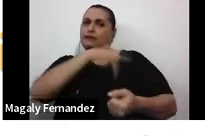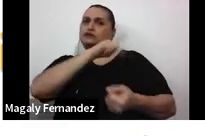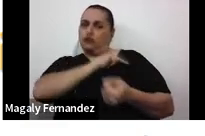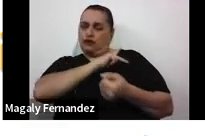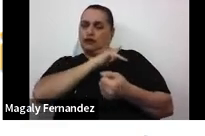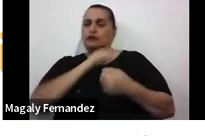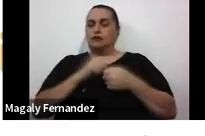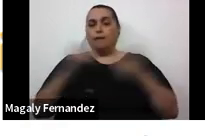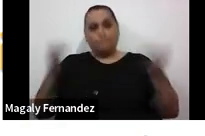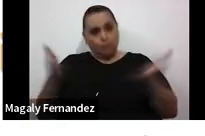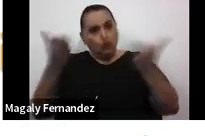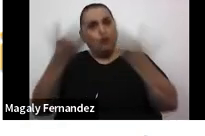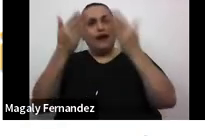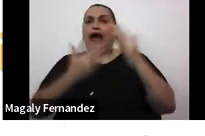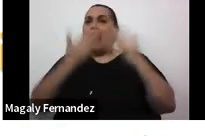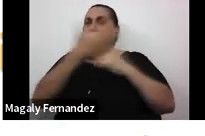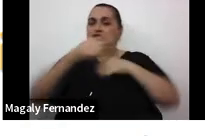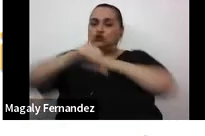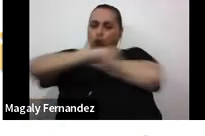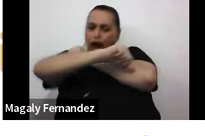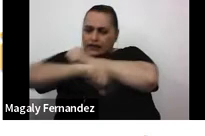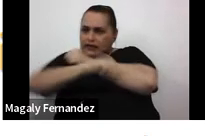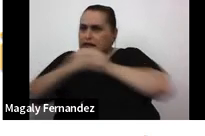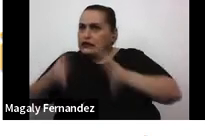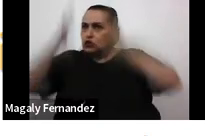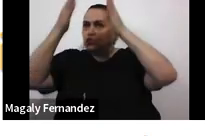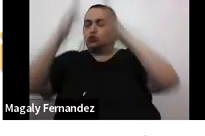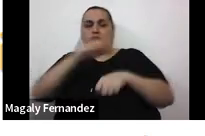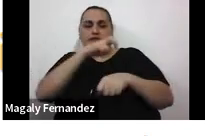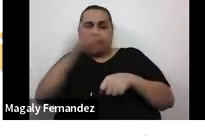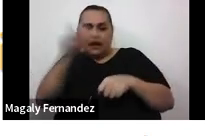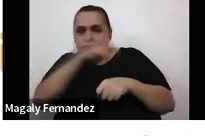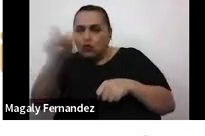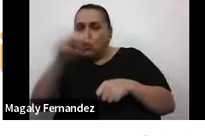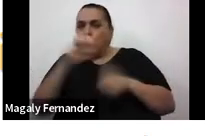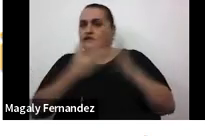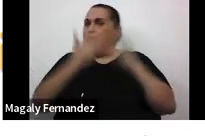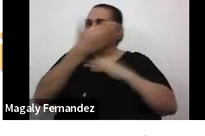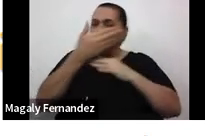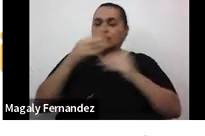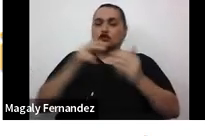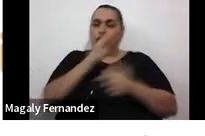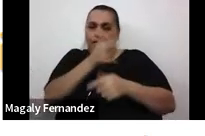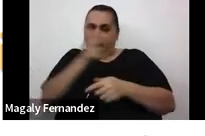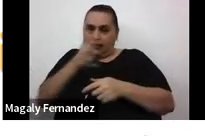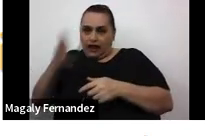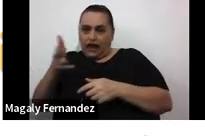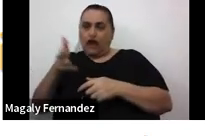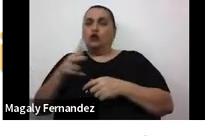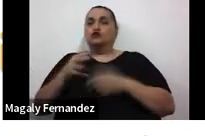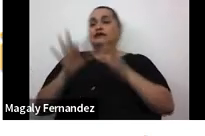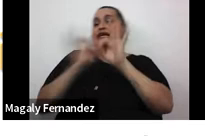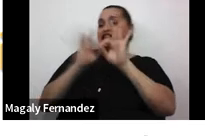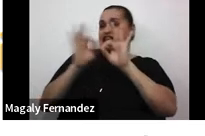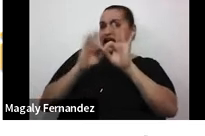promover el acceso arquitectónico el acceso del transporte el acceso en los parqueos el intérprete